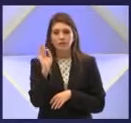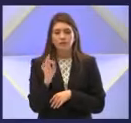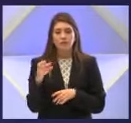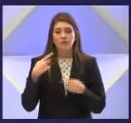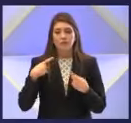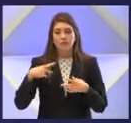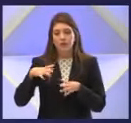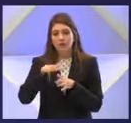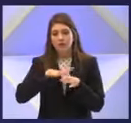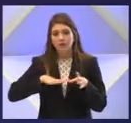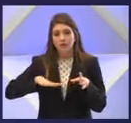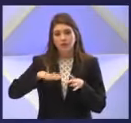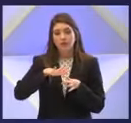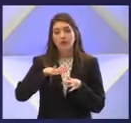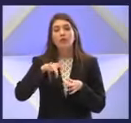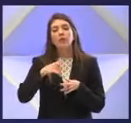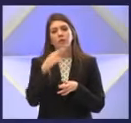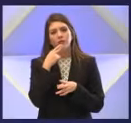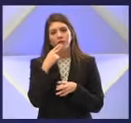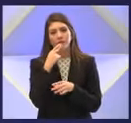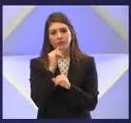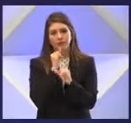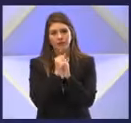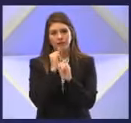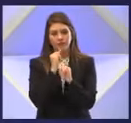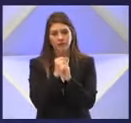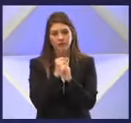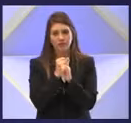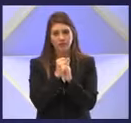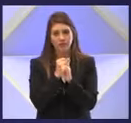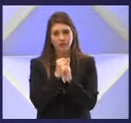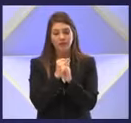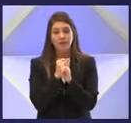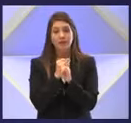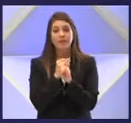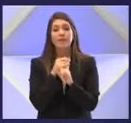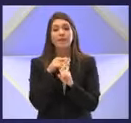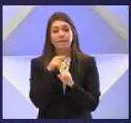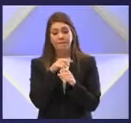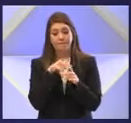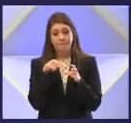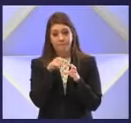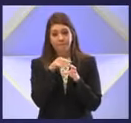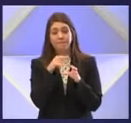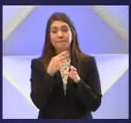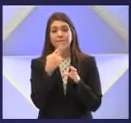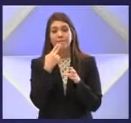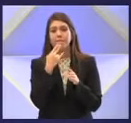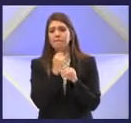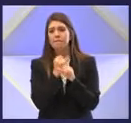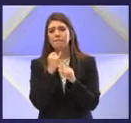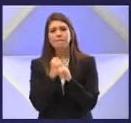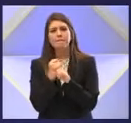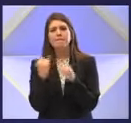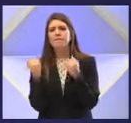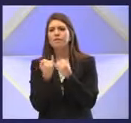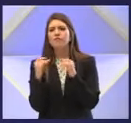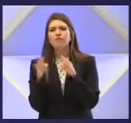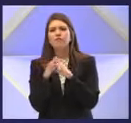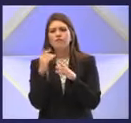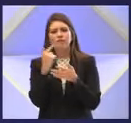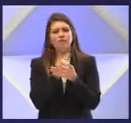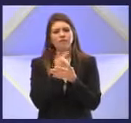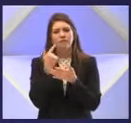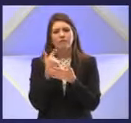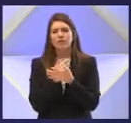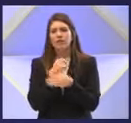conectada en internet es que usuario de internet se mide como cualquier persona que